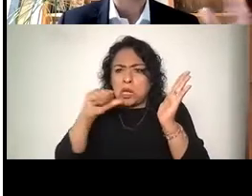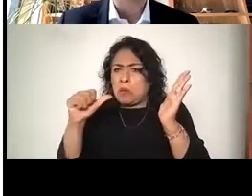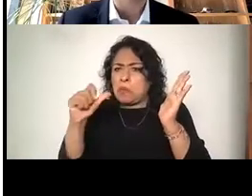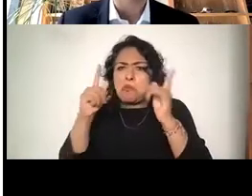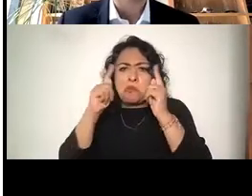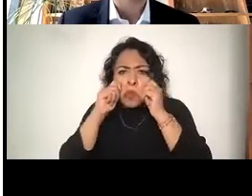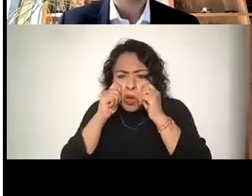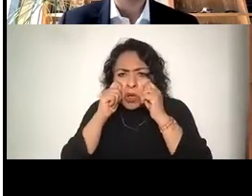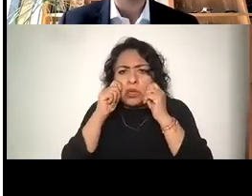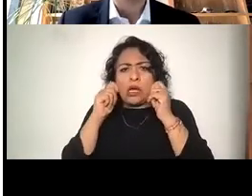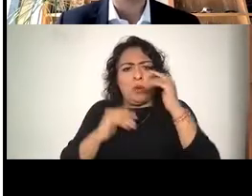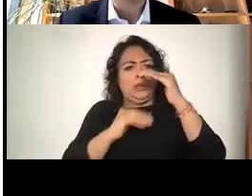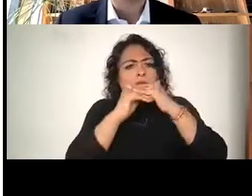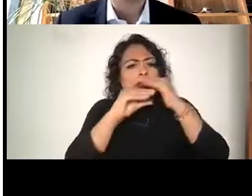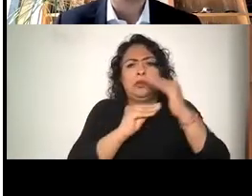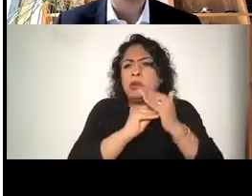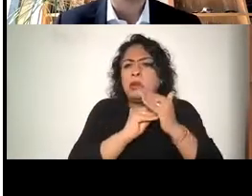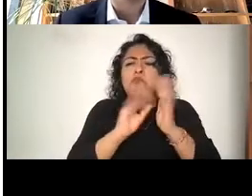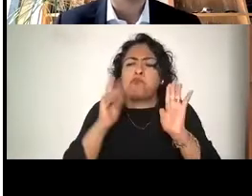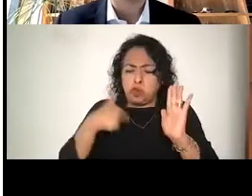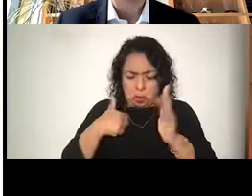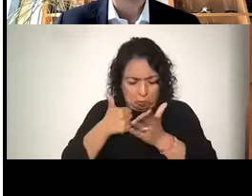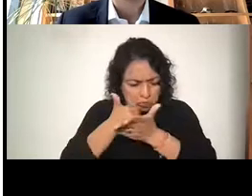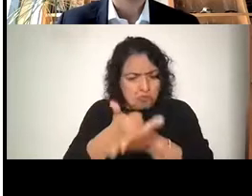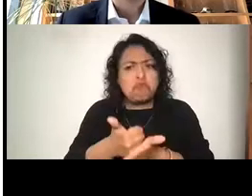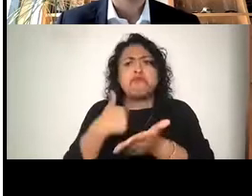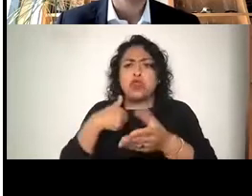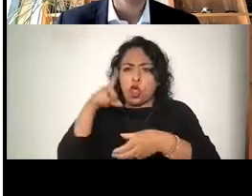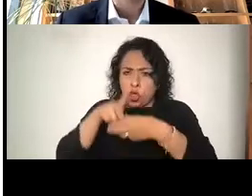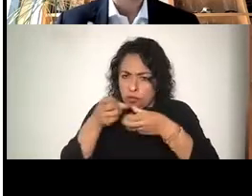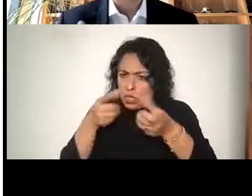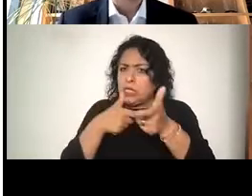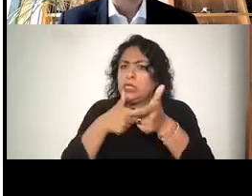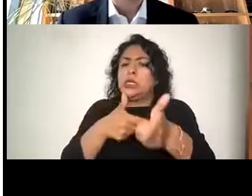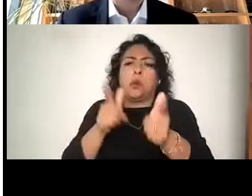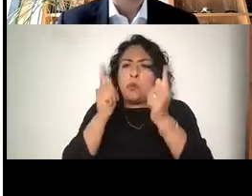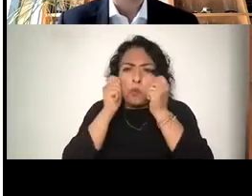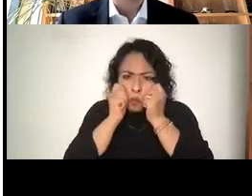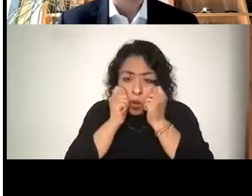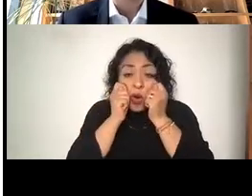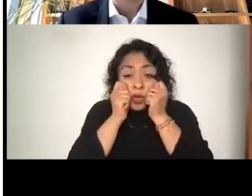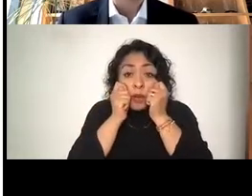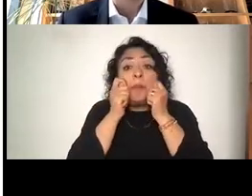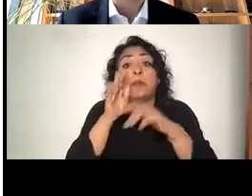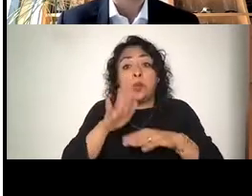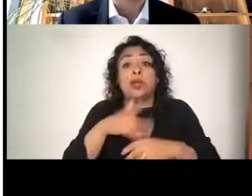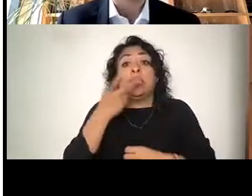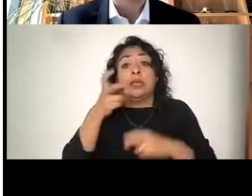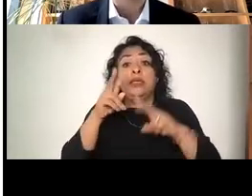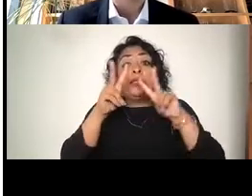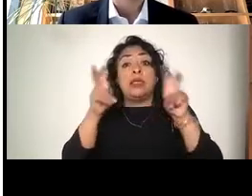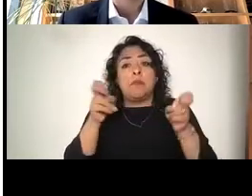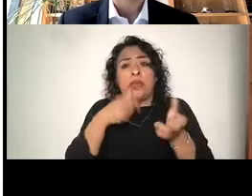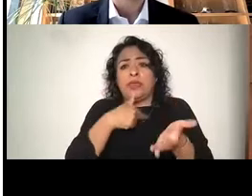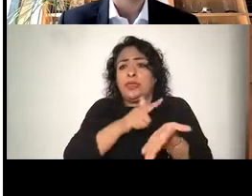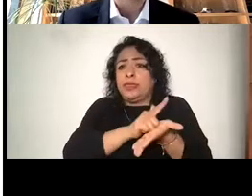este nuevo límite, yo voy a seguir aportando a la organización. Porque también es un tema de